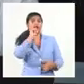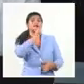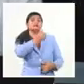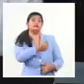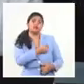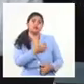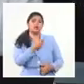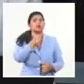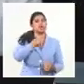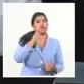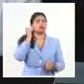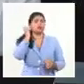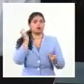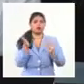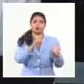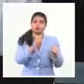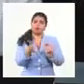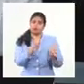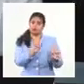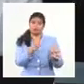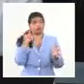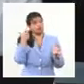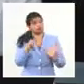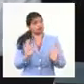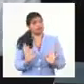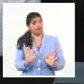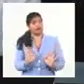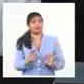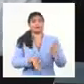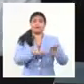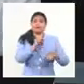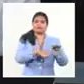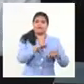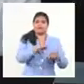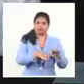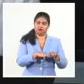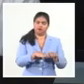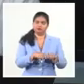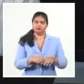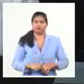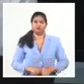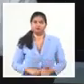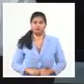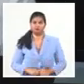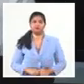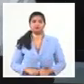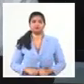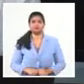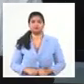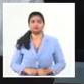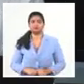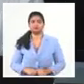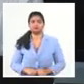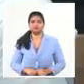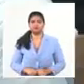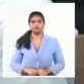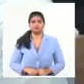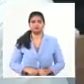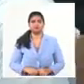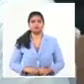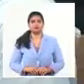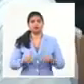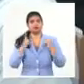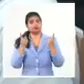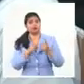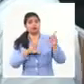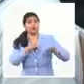paso. Todo depende en cómo puedan arribar, porque los componentes que hay que garantizar de Cuba y las acciones que hay que garantizar de Cuba están garantizadas. Todo depende de